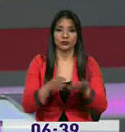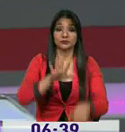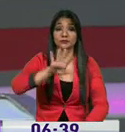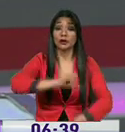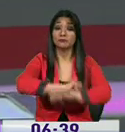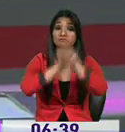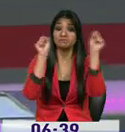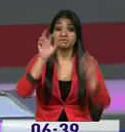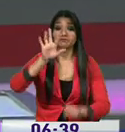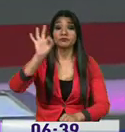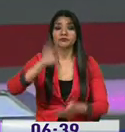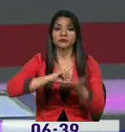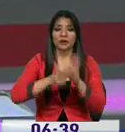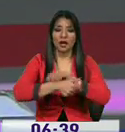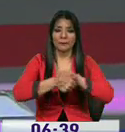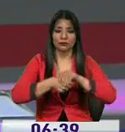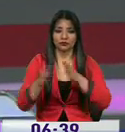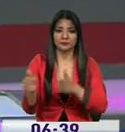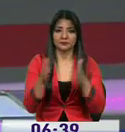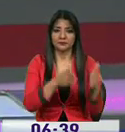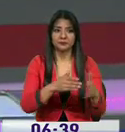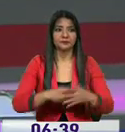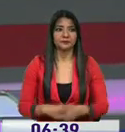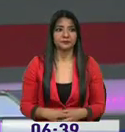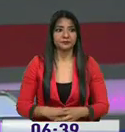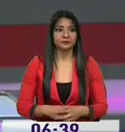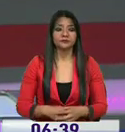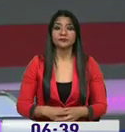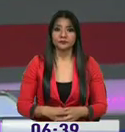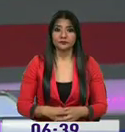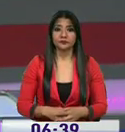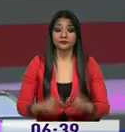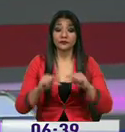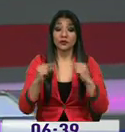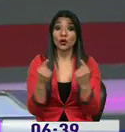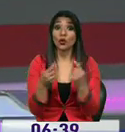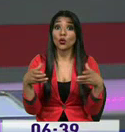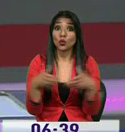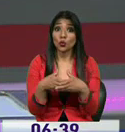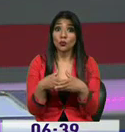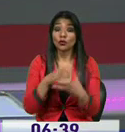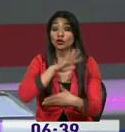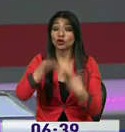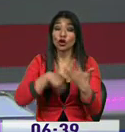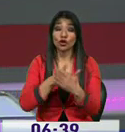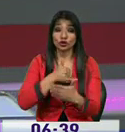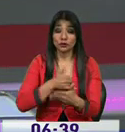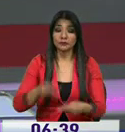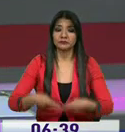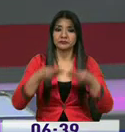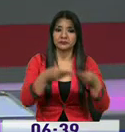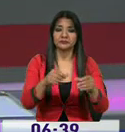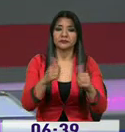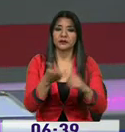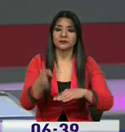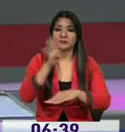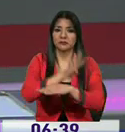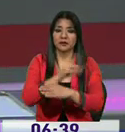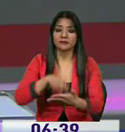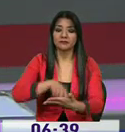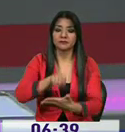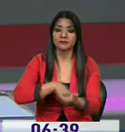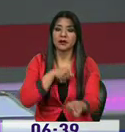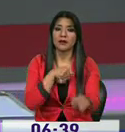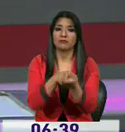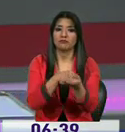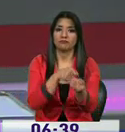en Galápagos. Tiempo de contarles, amigos, que el colectivo Quinto Poder Somos Todos entregará en la Asamblea Nacional las firmas de apoyo al proyecto de